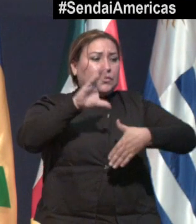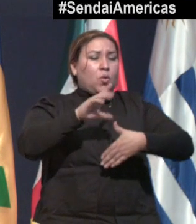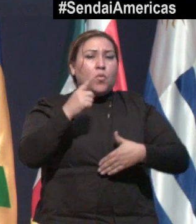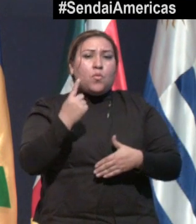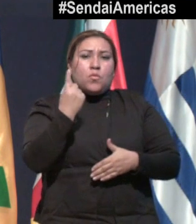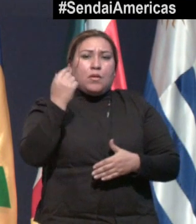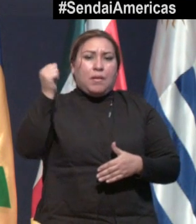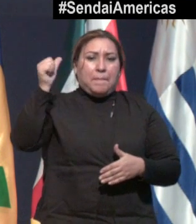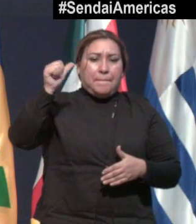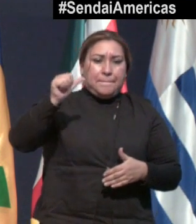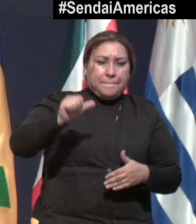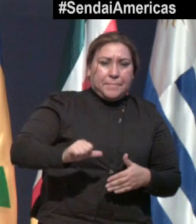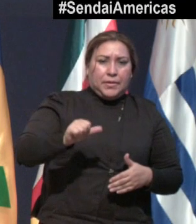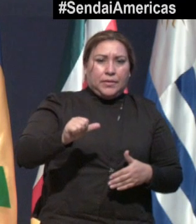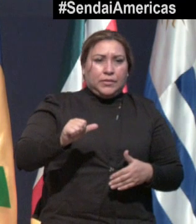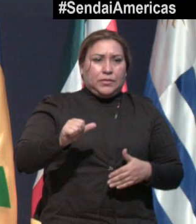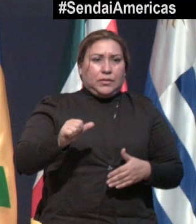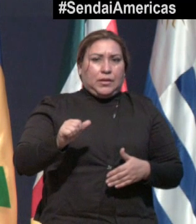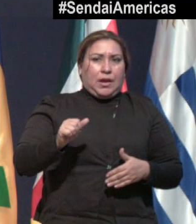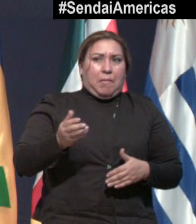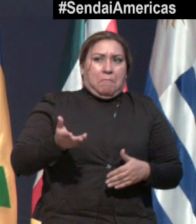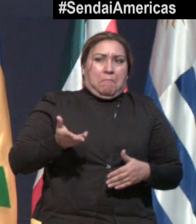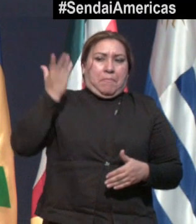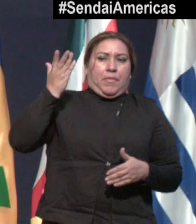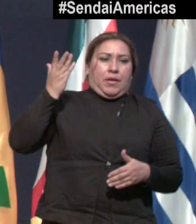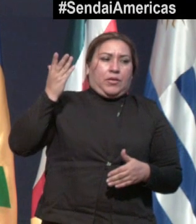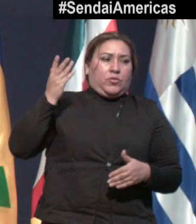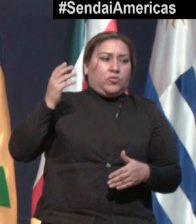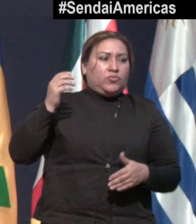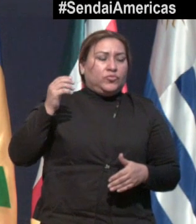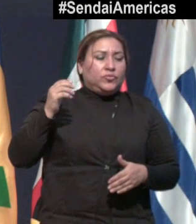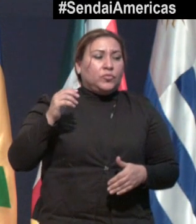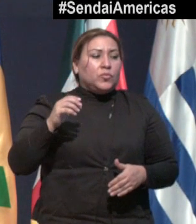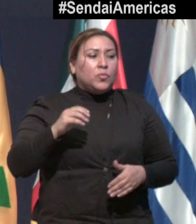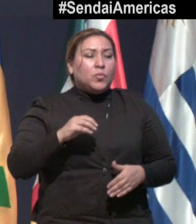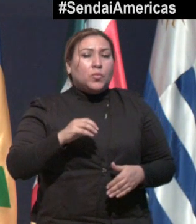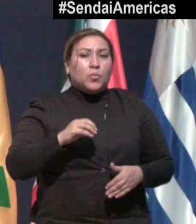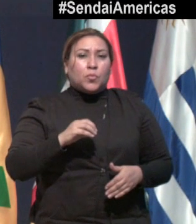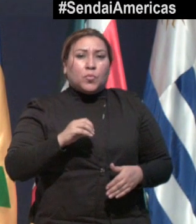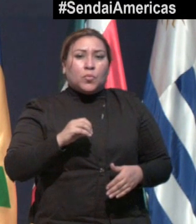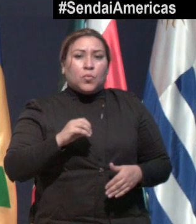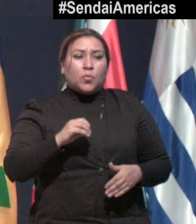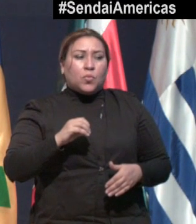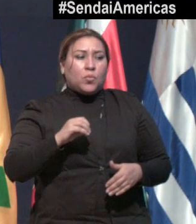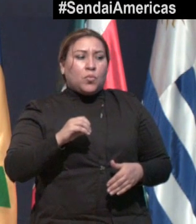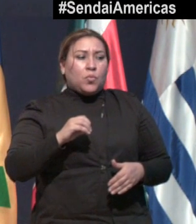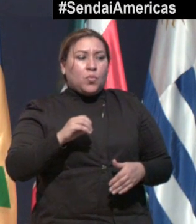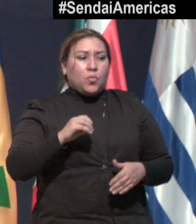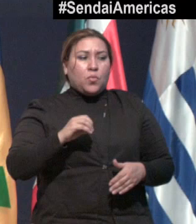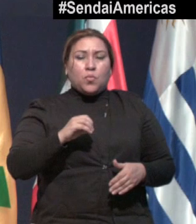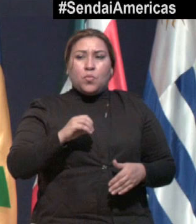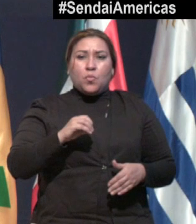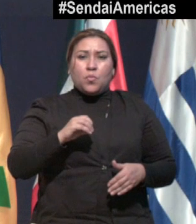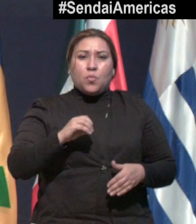pérdida máxima probable, que nos da la pérdida que podría sufrir en un periodo de